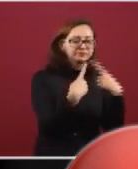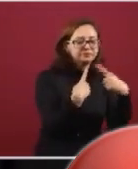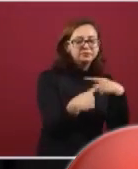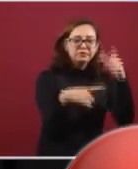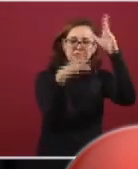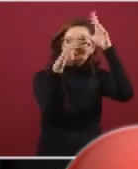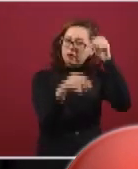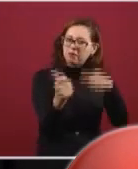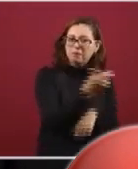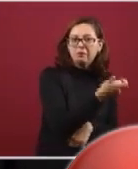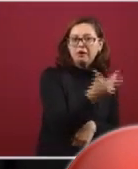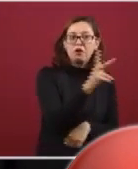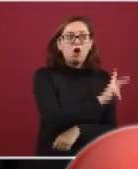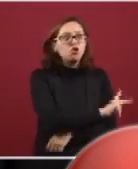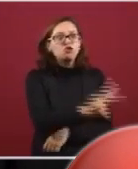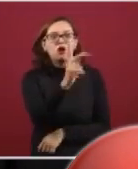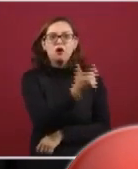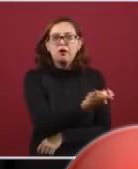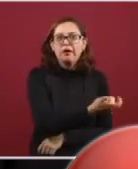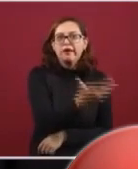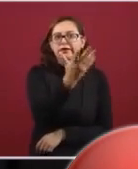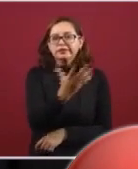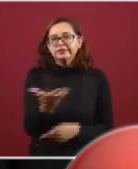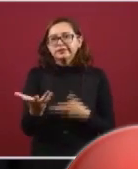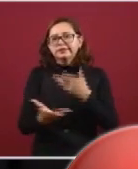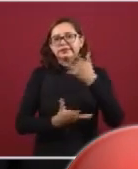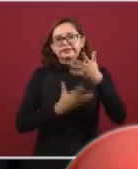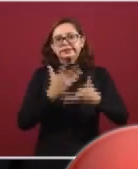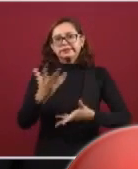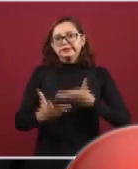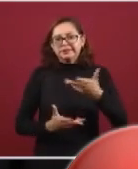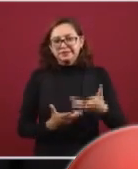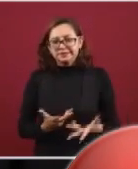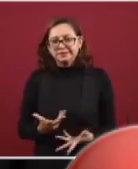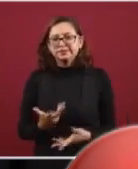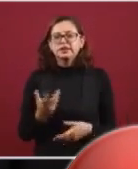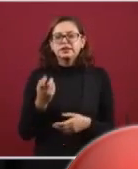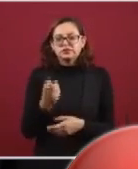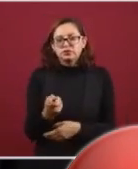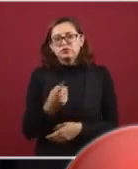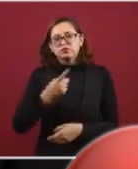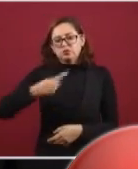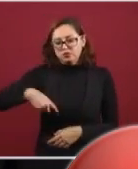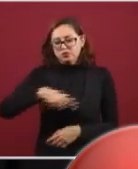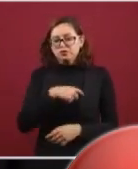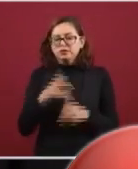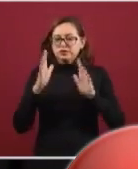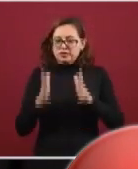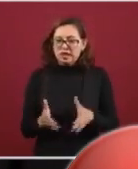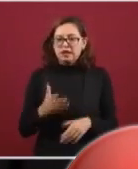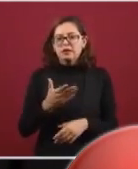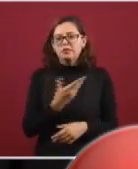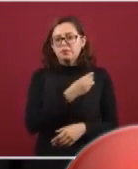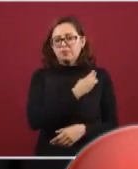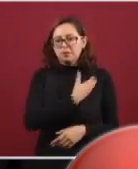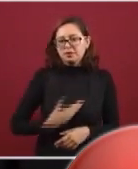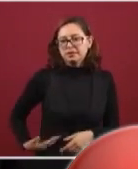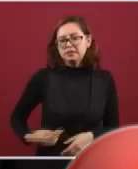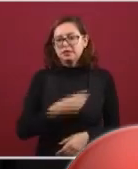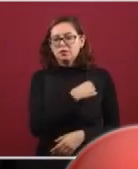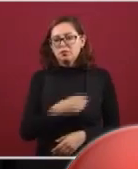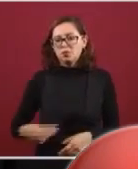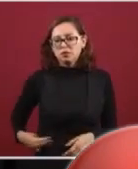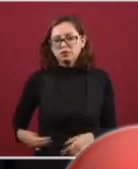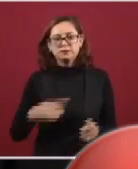Y ahí, por instrucciones del señor presidente, estamos localizando y comunicándonos con los presidentes municipales